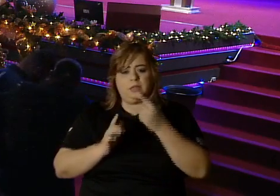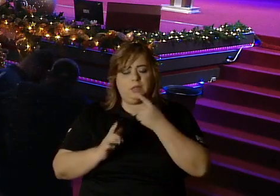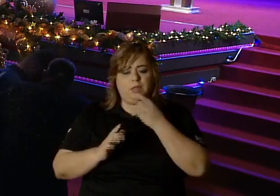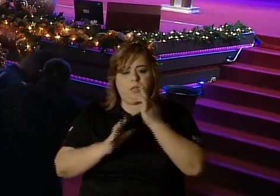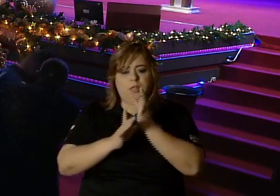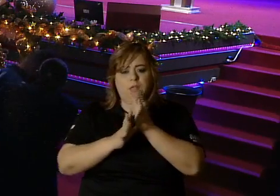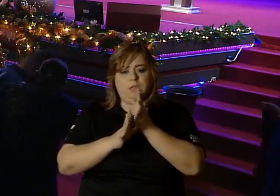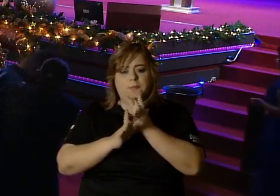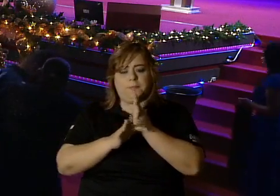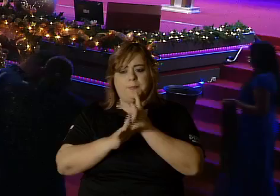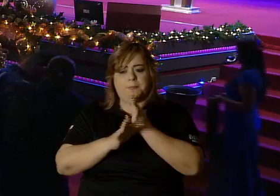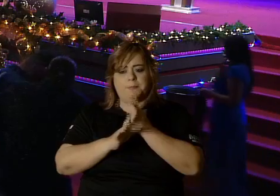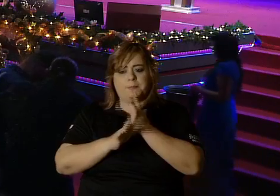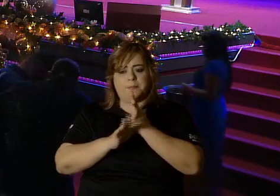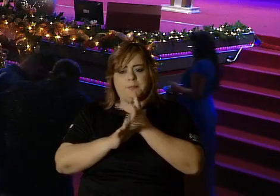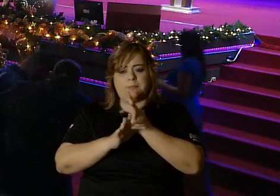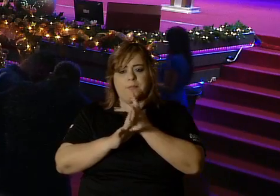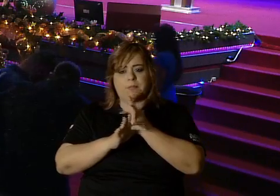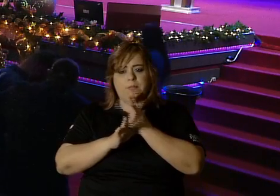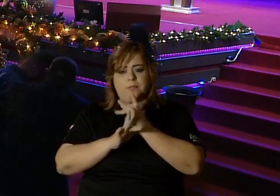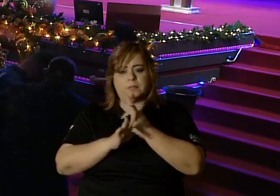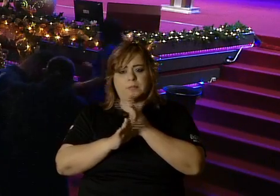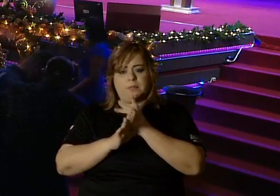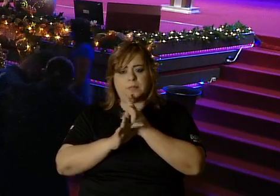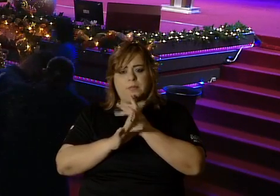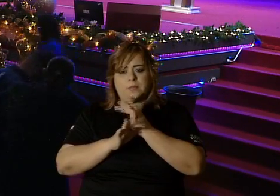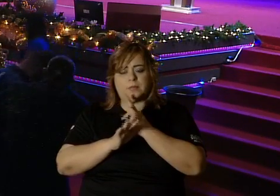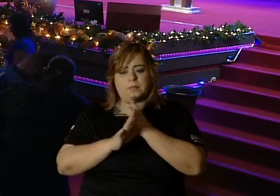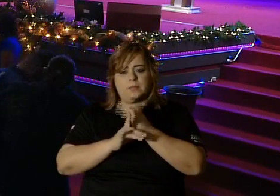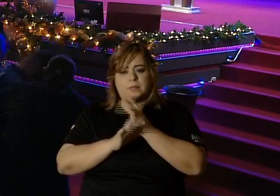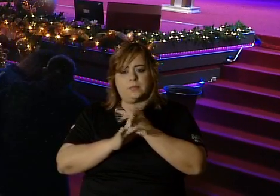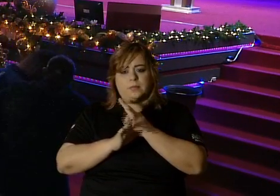Arrabasaya. Oh, oh, oh.